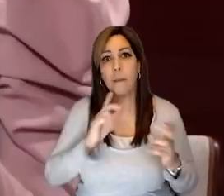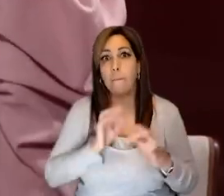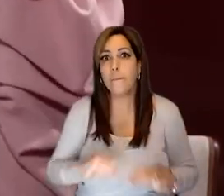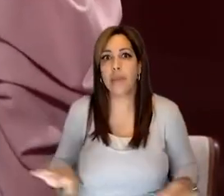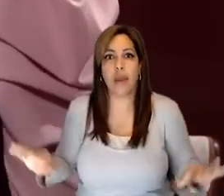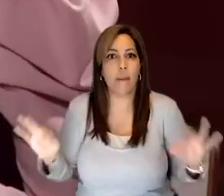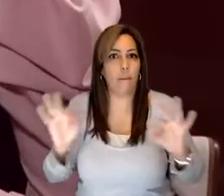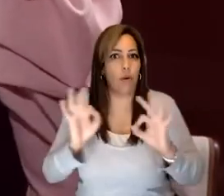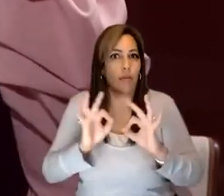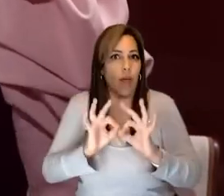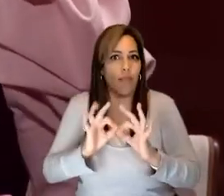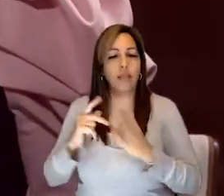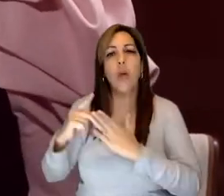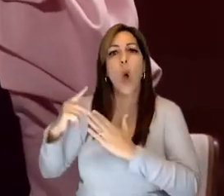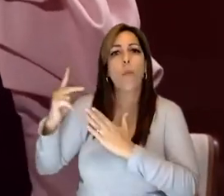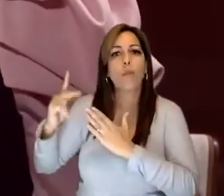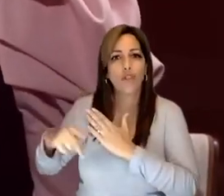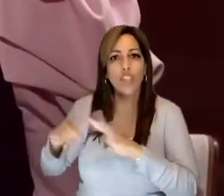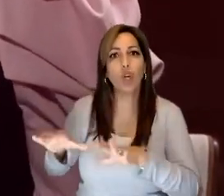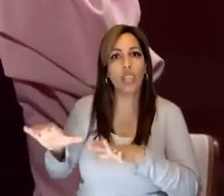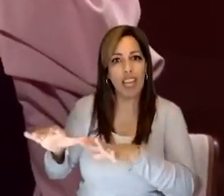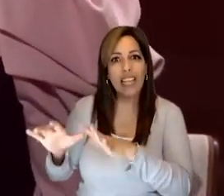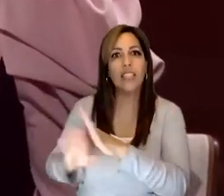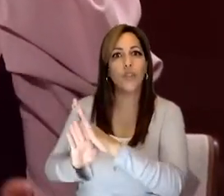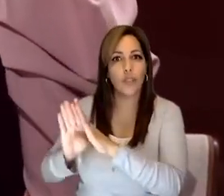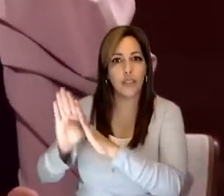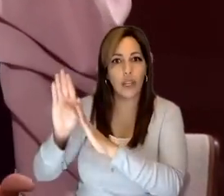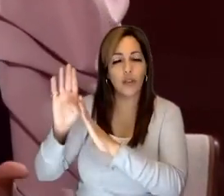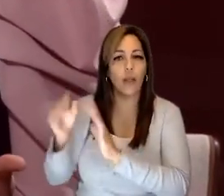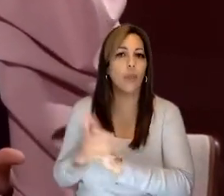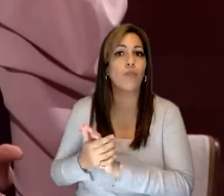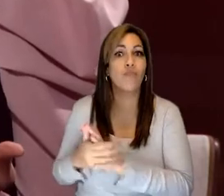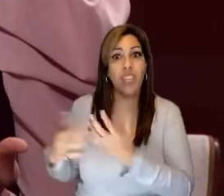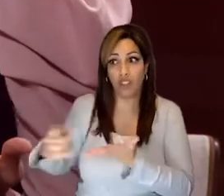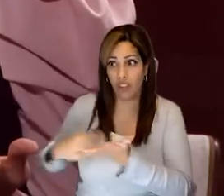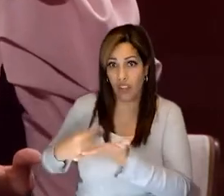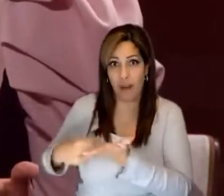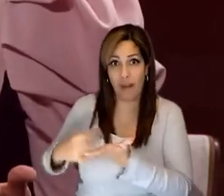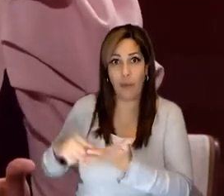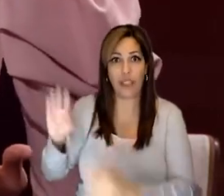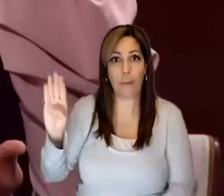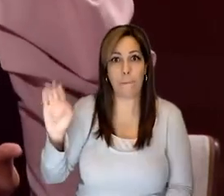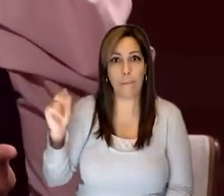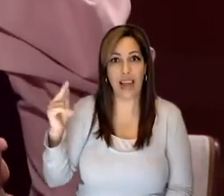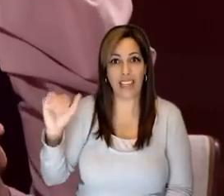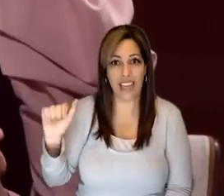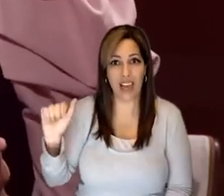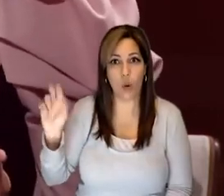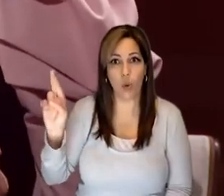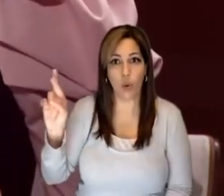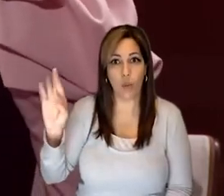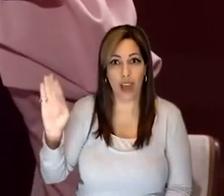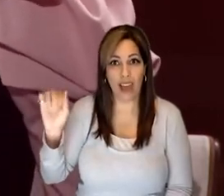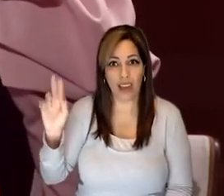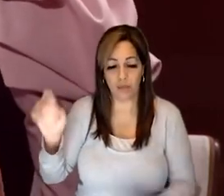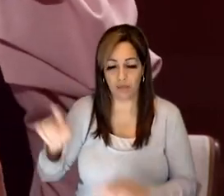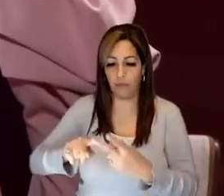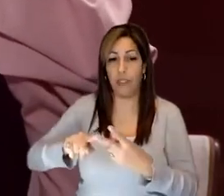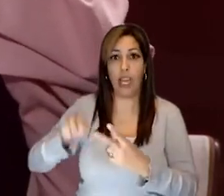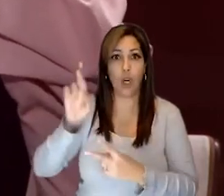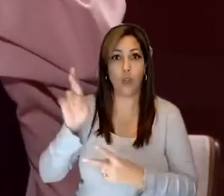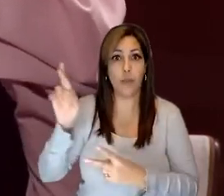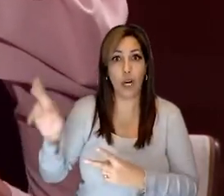son prioridad ahora mismo, proyectos que se están desarrollando. Ya hemos estado hablando de Bahía Urbana, de Roosevelt Road allá en Ceiba